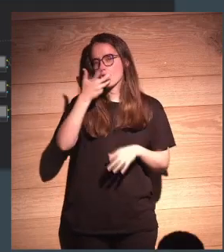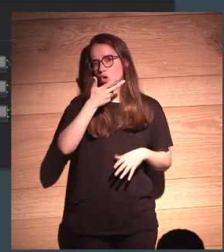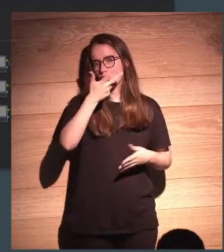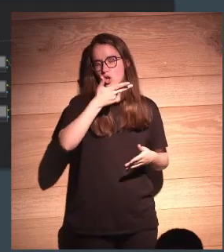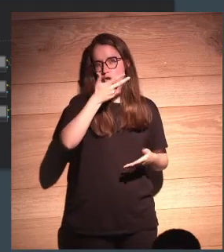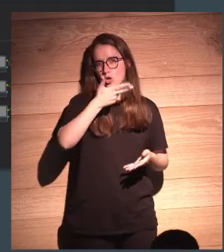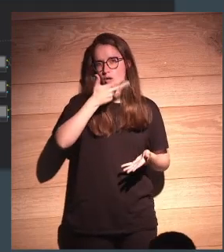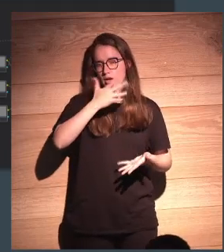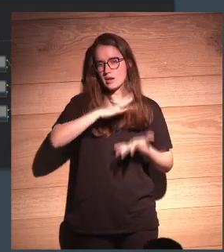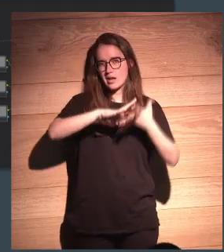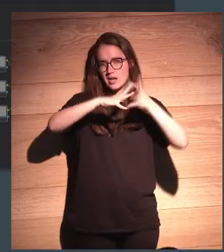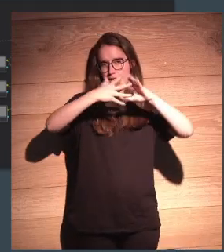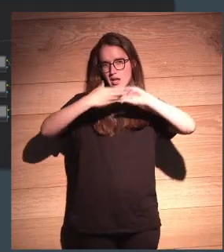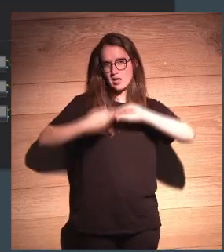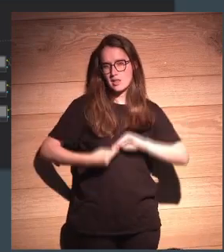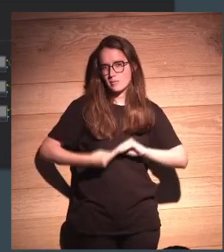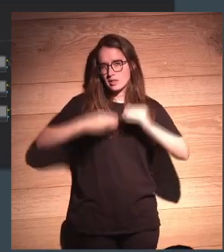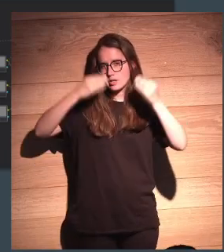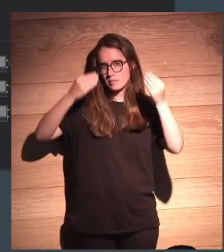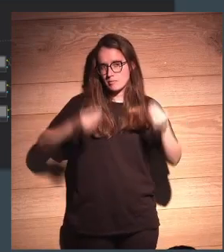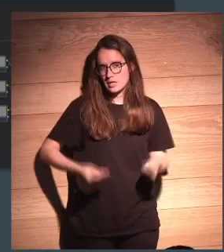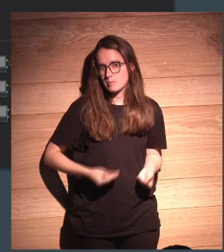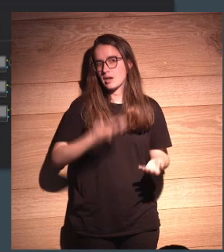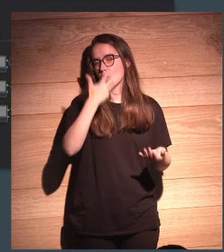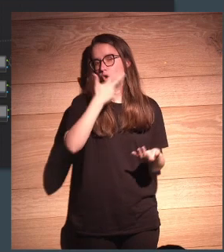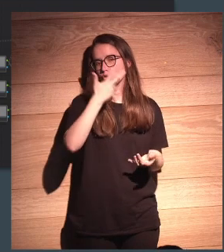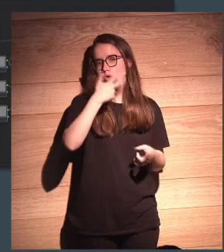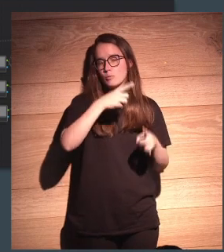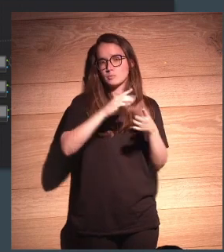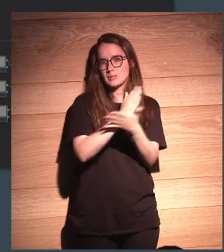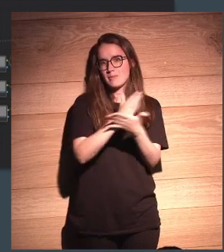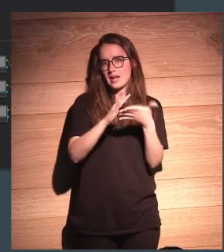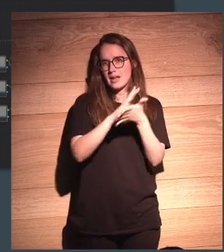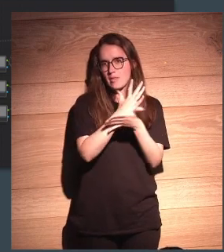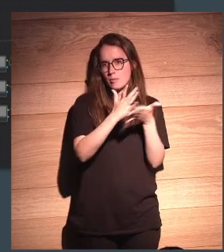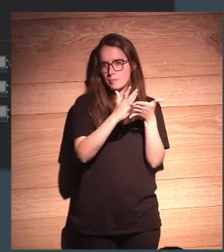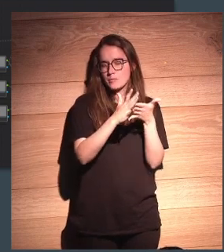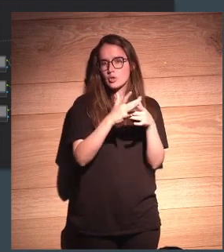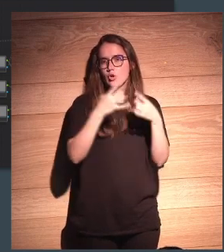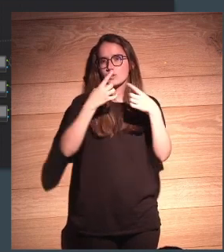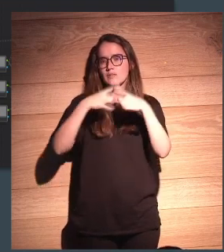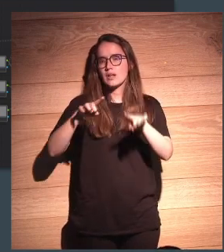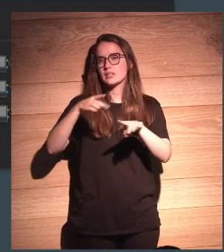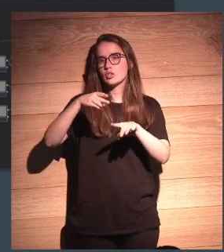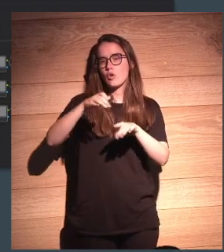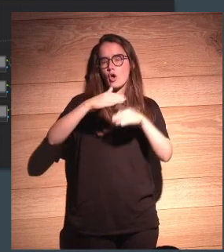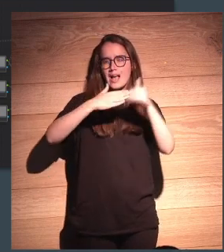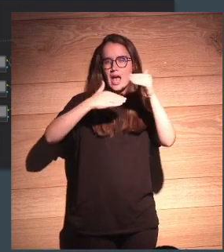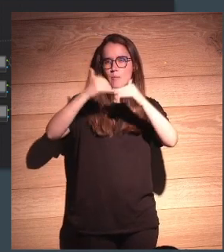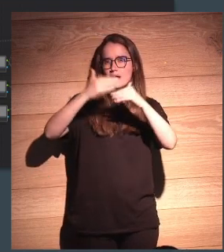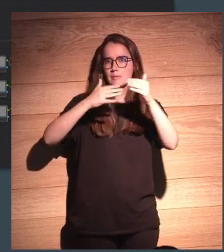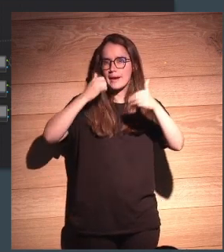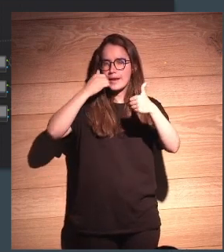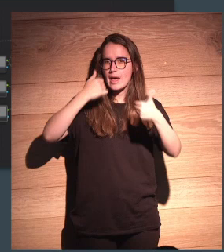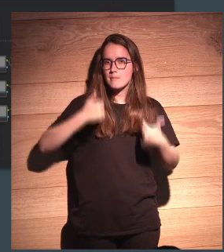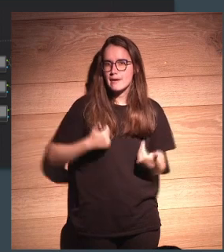para poder tratar los colores por canales separados, con diferentes nodos, con capas para tratar la